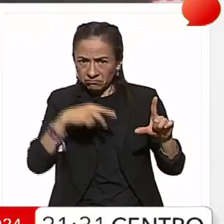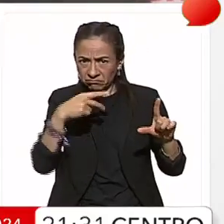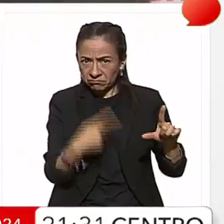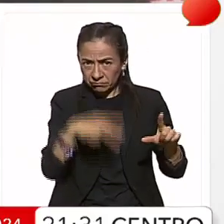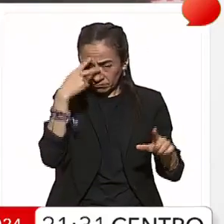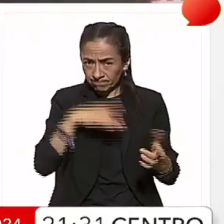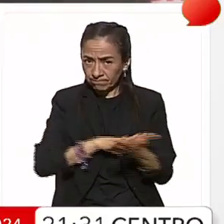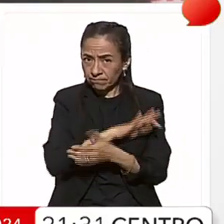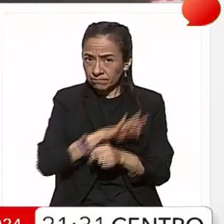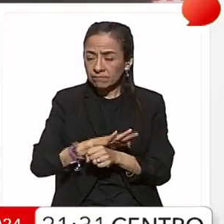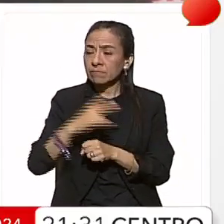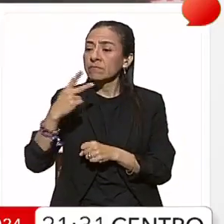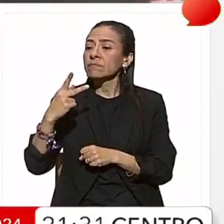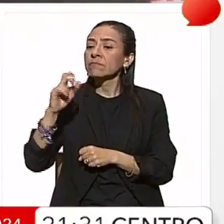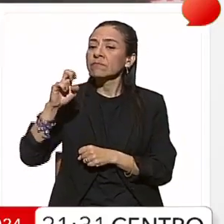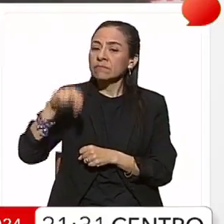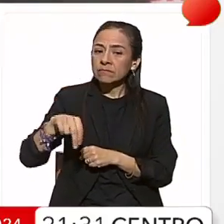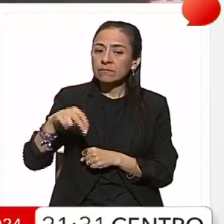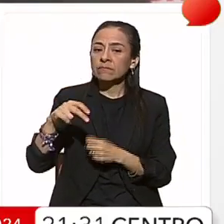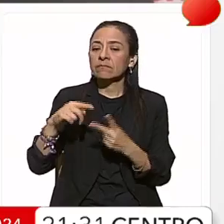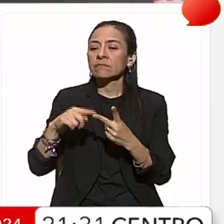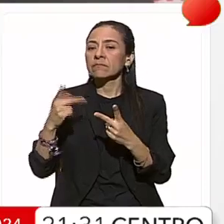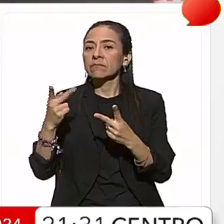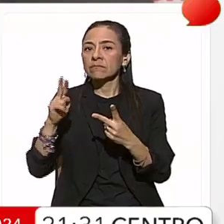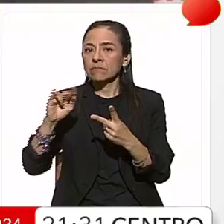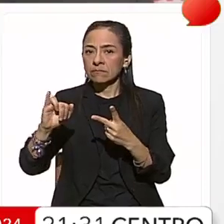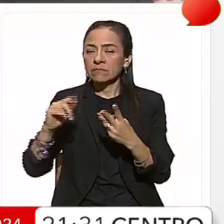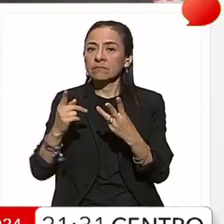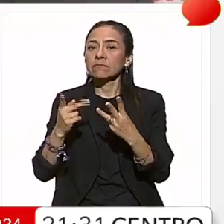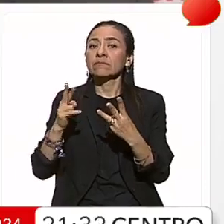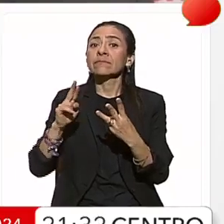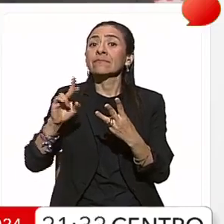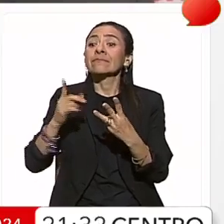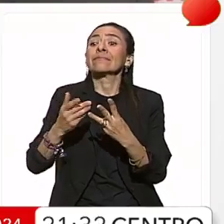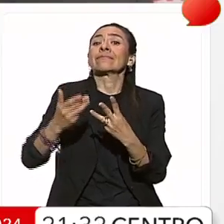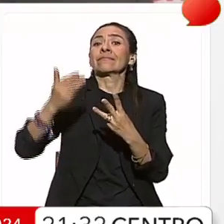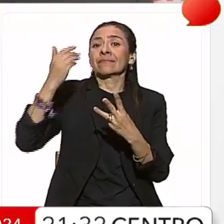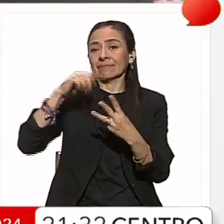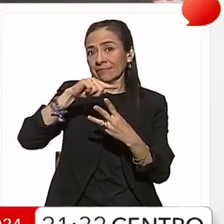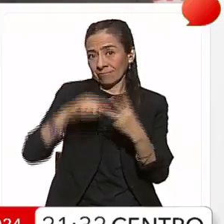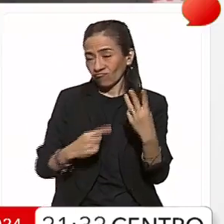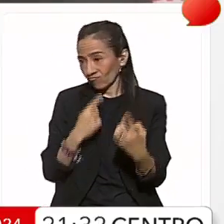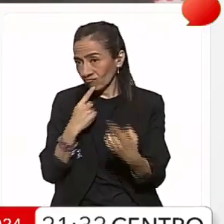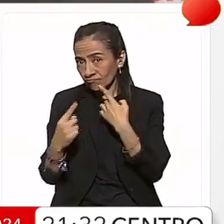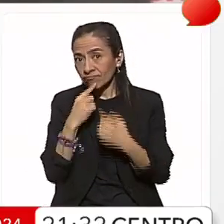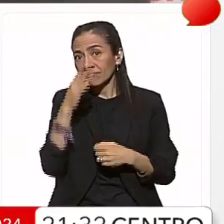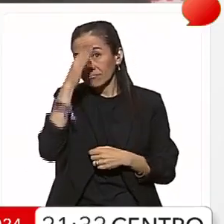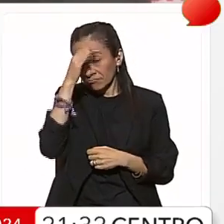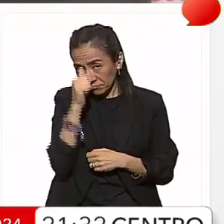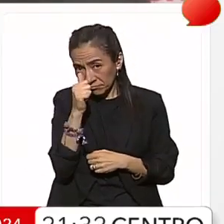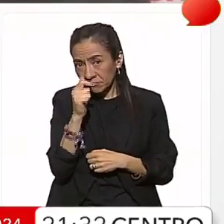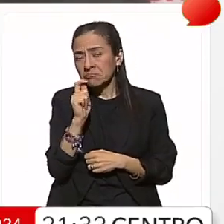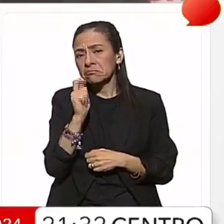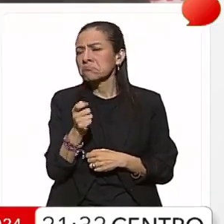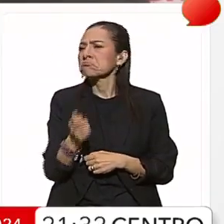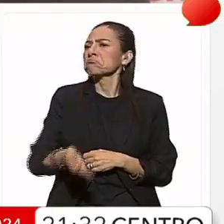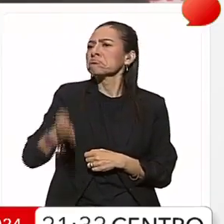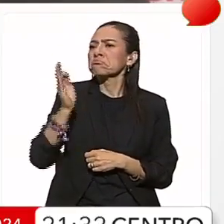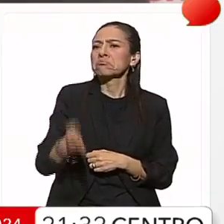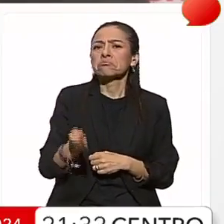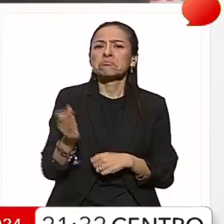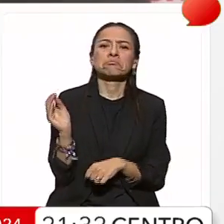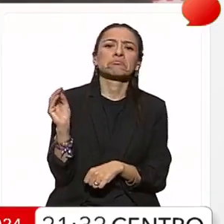el PAN, PRI y PRD. Ahí acordaron la creación o